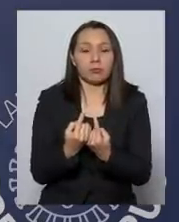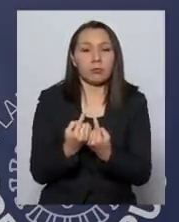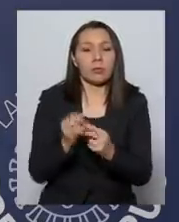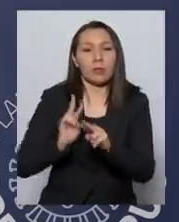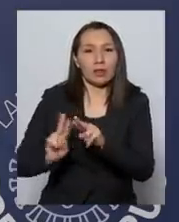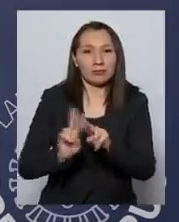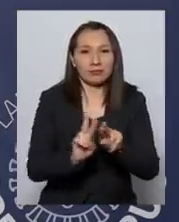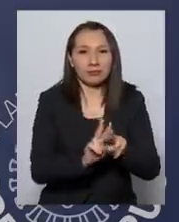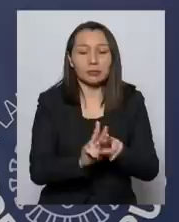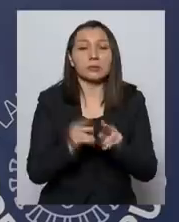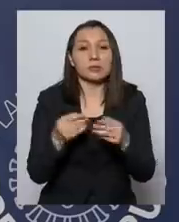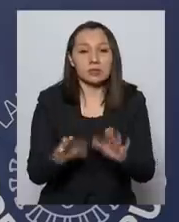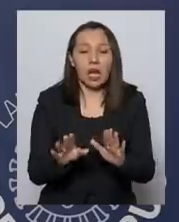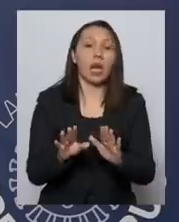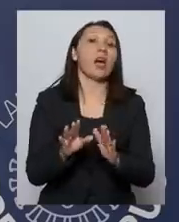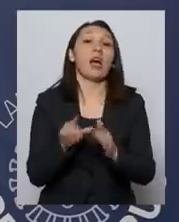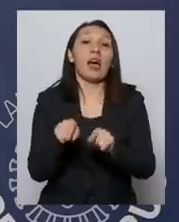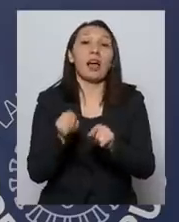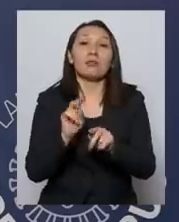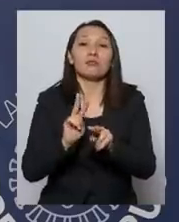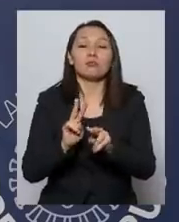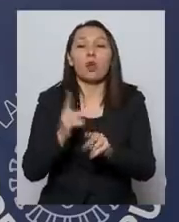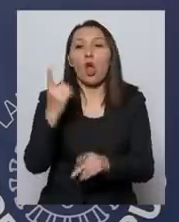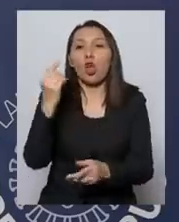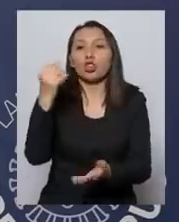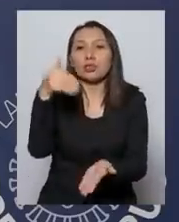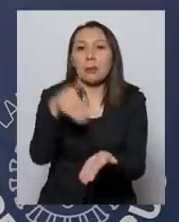estamos realizando, ya hemos llegado a